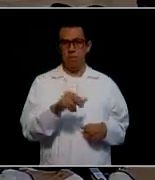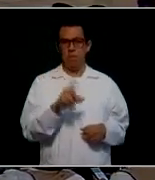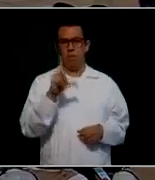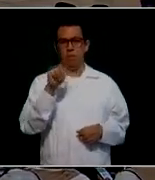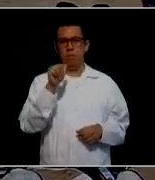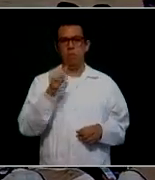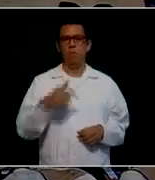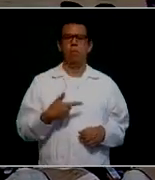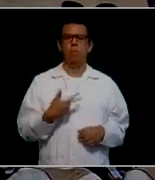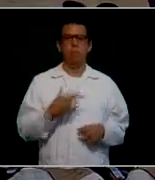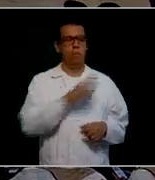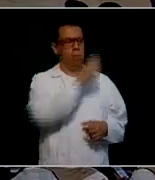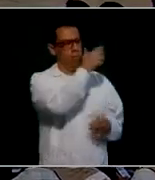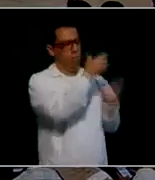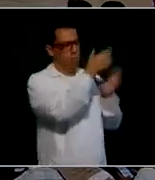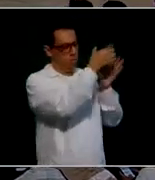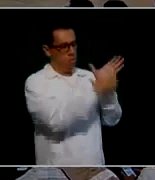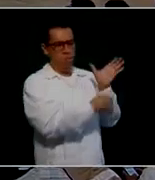estaremos detallando